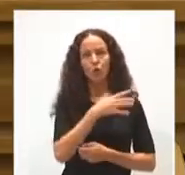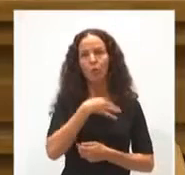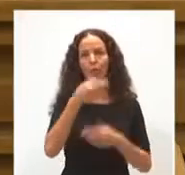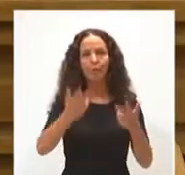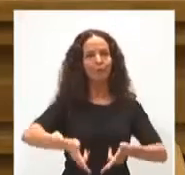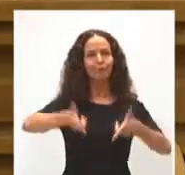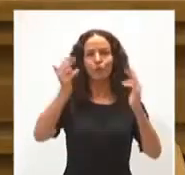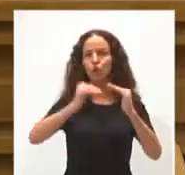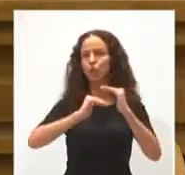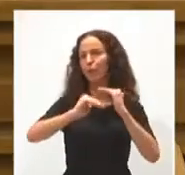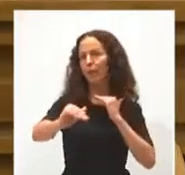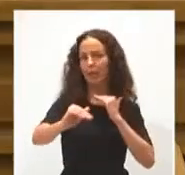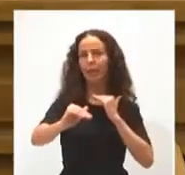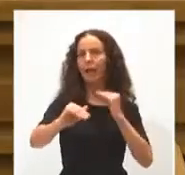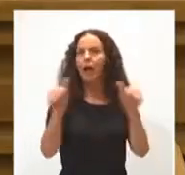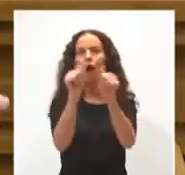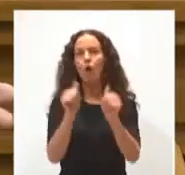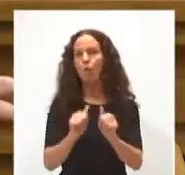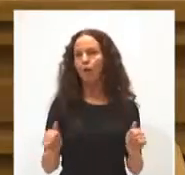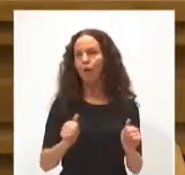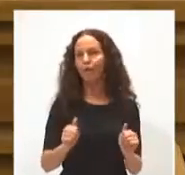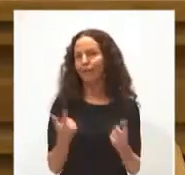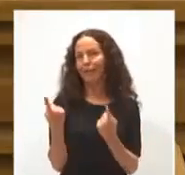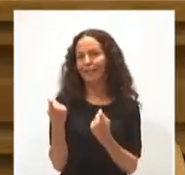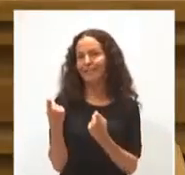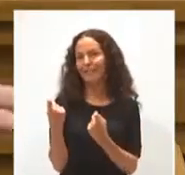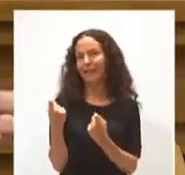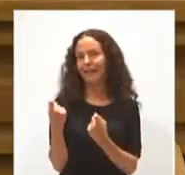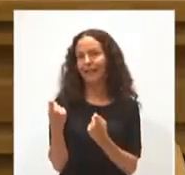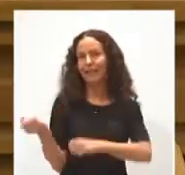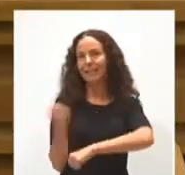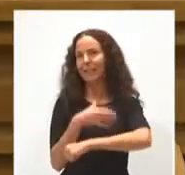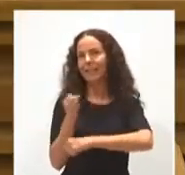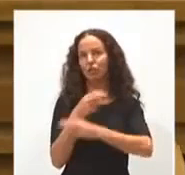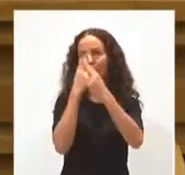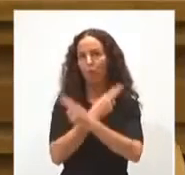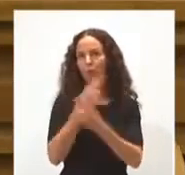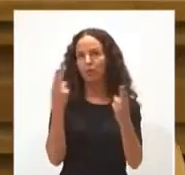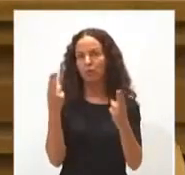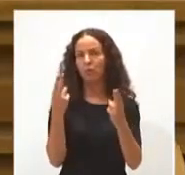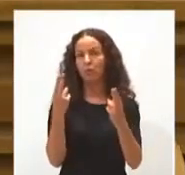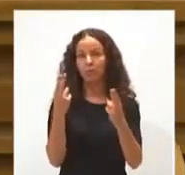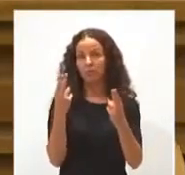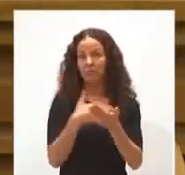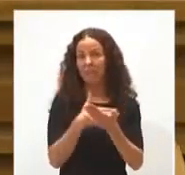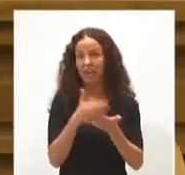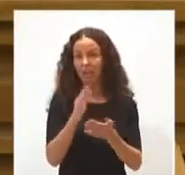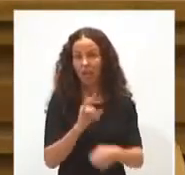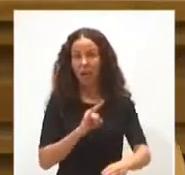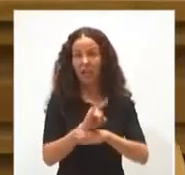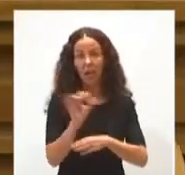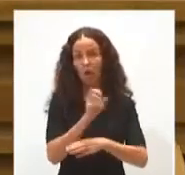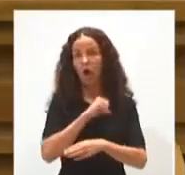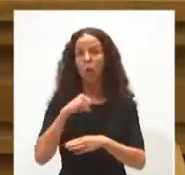a un modelo que requiere de ingresos públicos si se quieren mantener las cosas lo demás es engañar o autoengañarnos